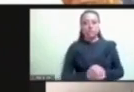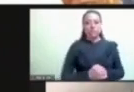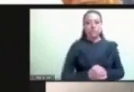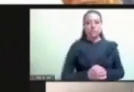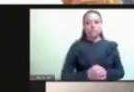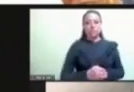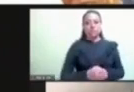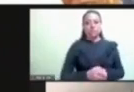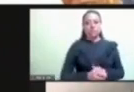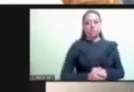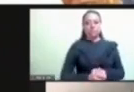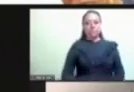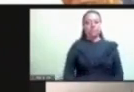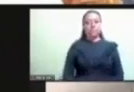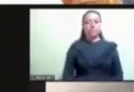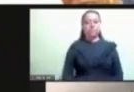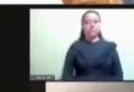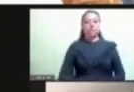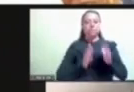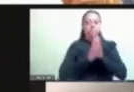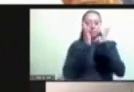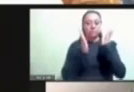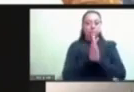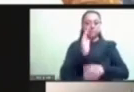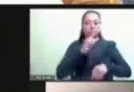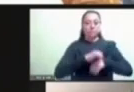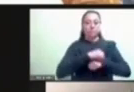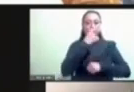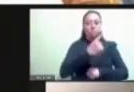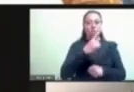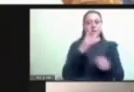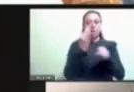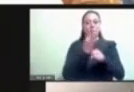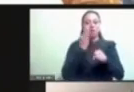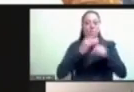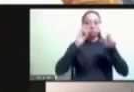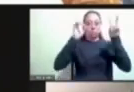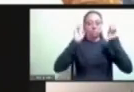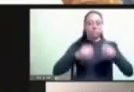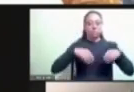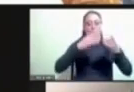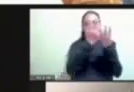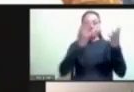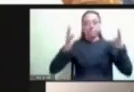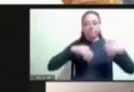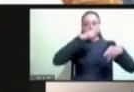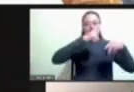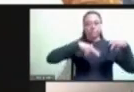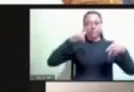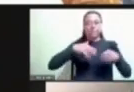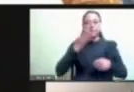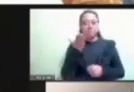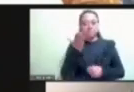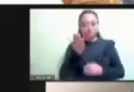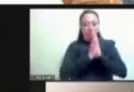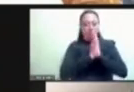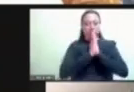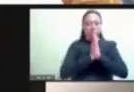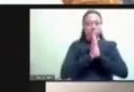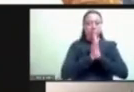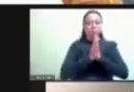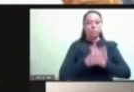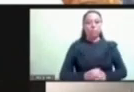diputado, si se va a referir a un diputado o diputada, le voy a pedir de favor que le diga